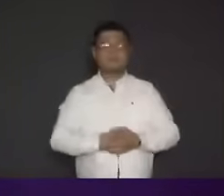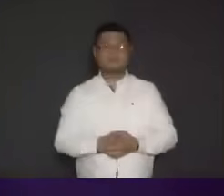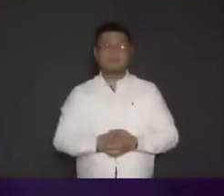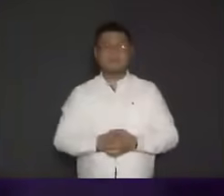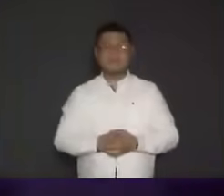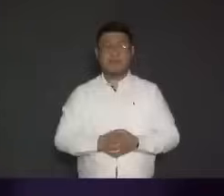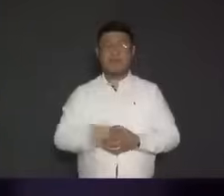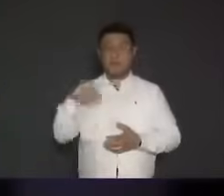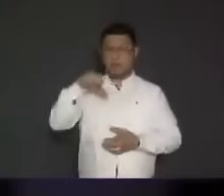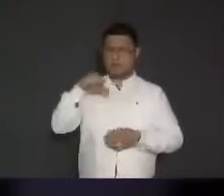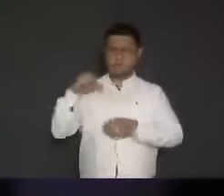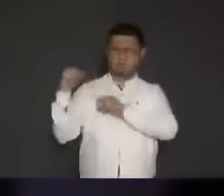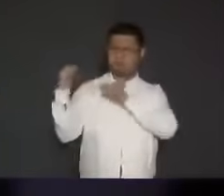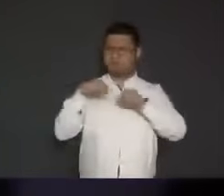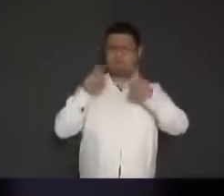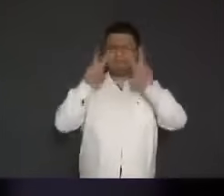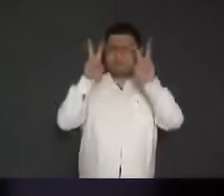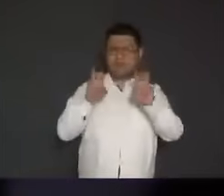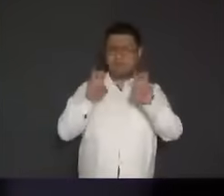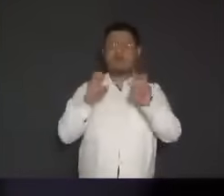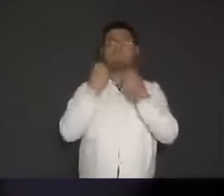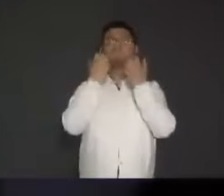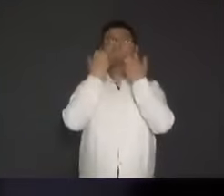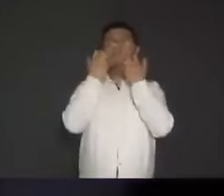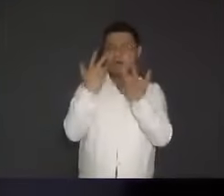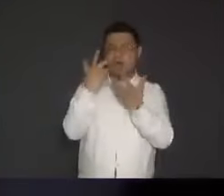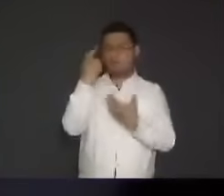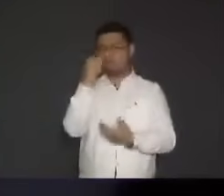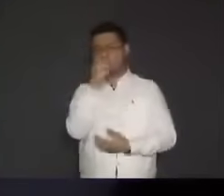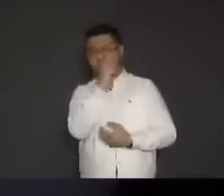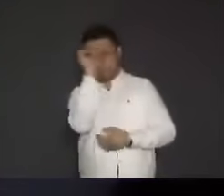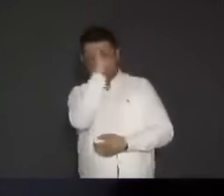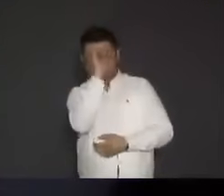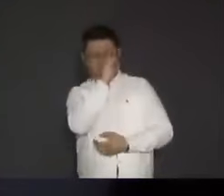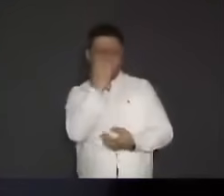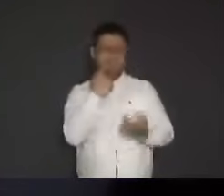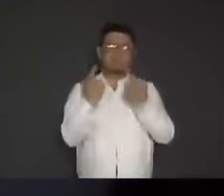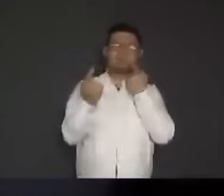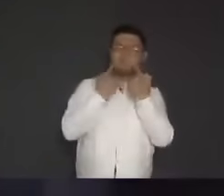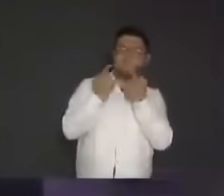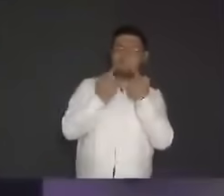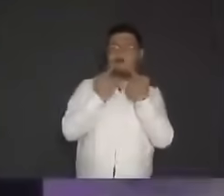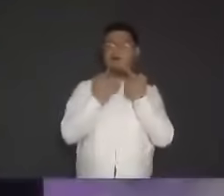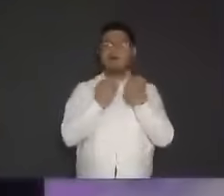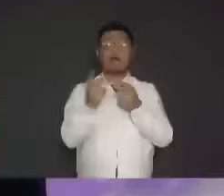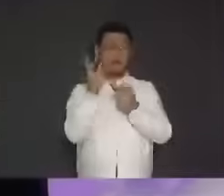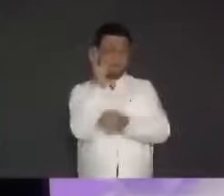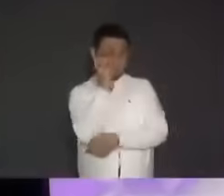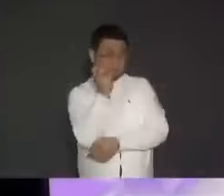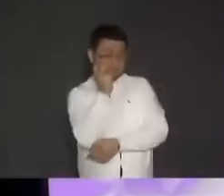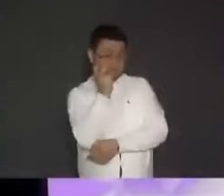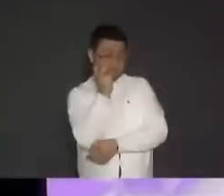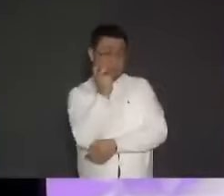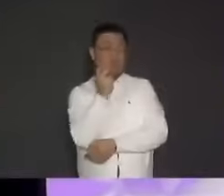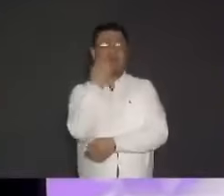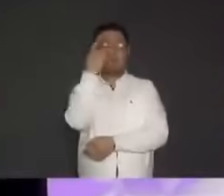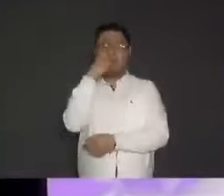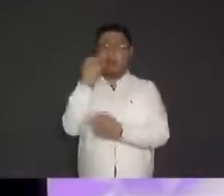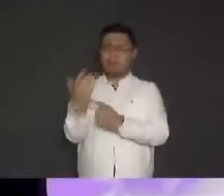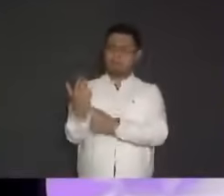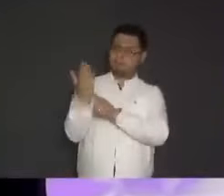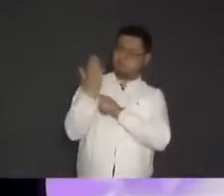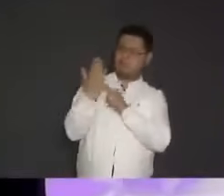y como todos, tener las herramientas necesarias para un voto informado. Vamos a conocer a las y los protagonistas de este debate, que nos presentarán